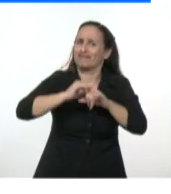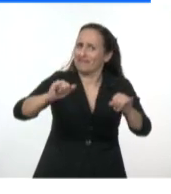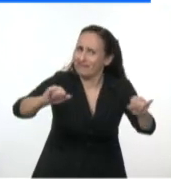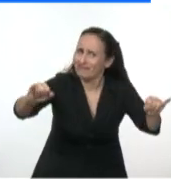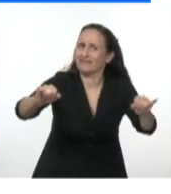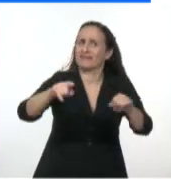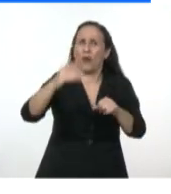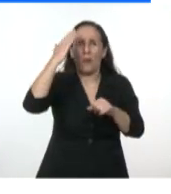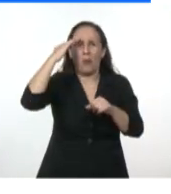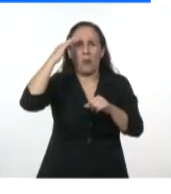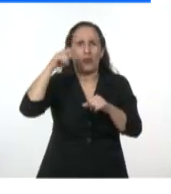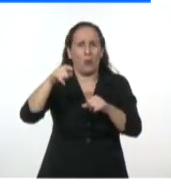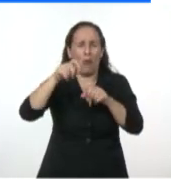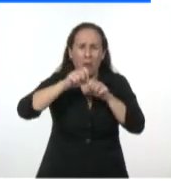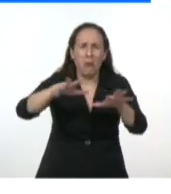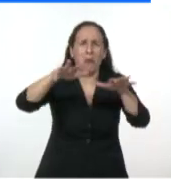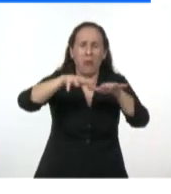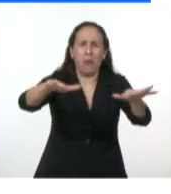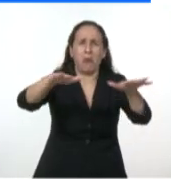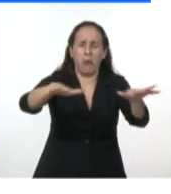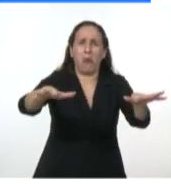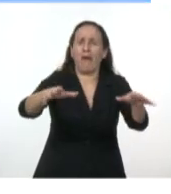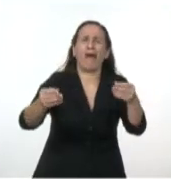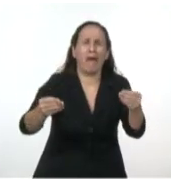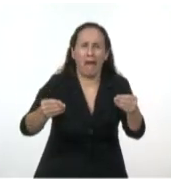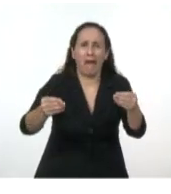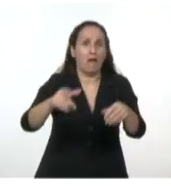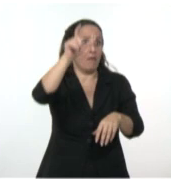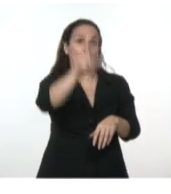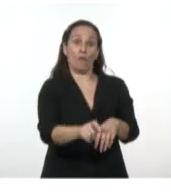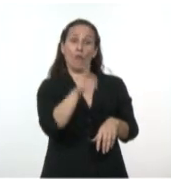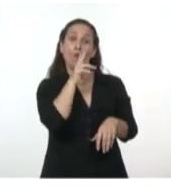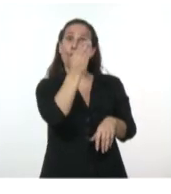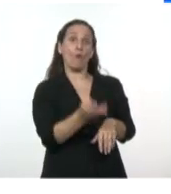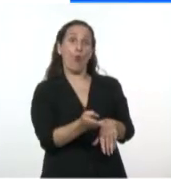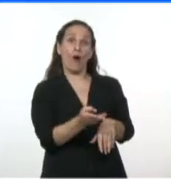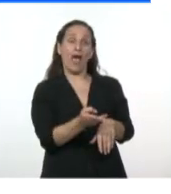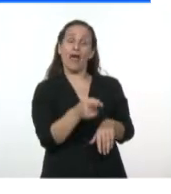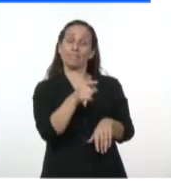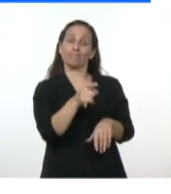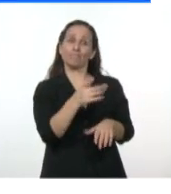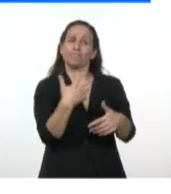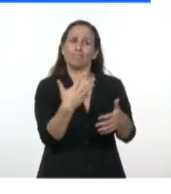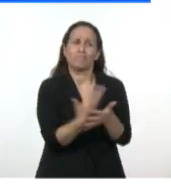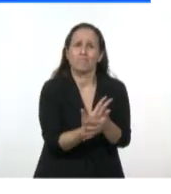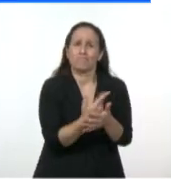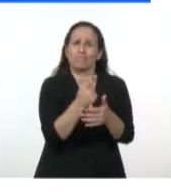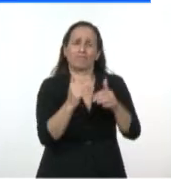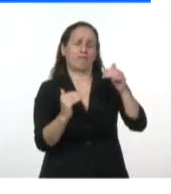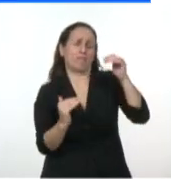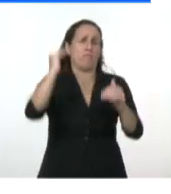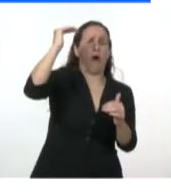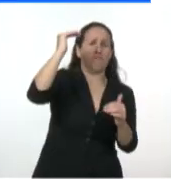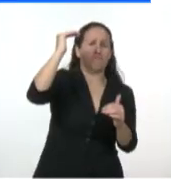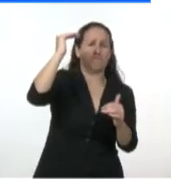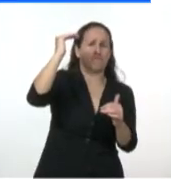pautas culturales estas que colocan a la mujer por el hecho de ser mujer en una posición de vulnerabilidad y de inferioridad en